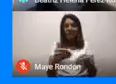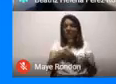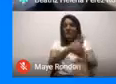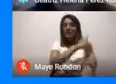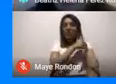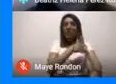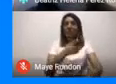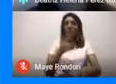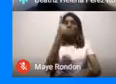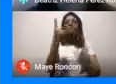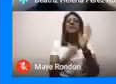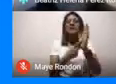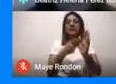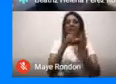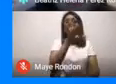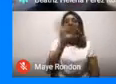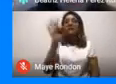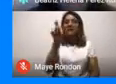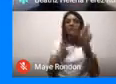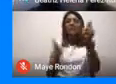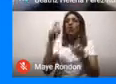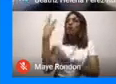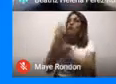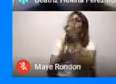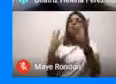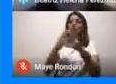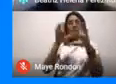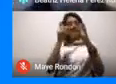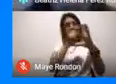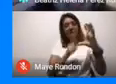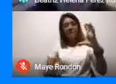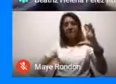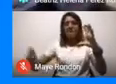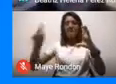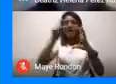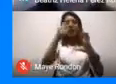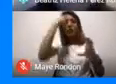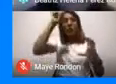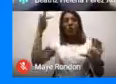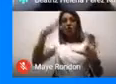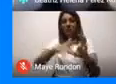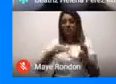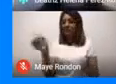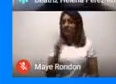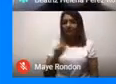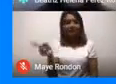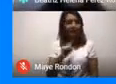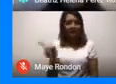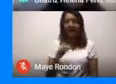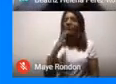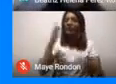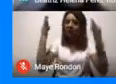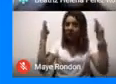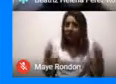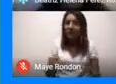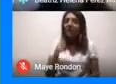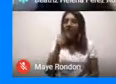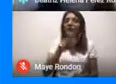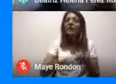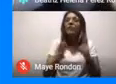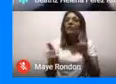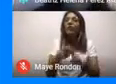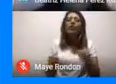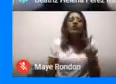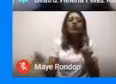de 1.500 millones de personas en el mundo andando, no llegaron porque sí, es porque detrás de eso viene todo